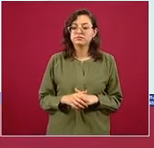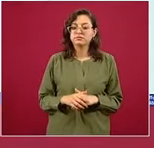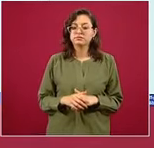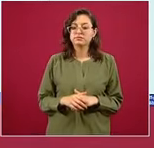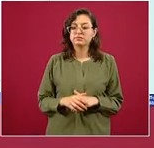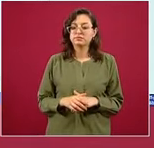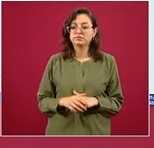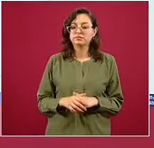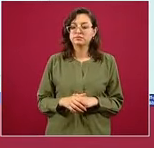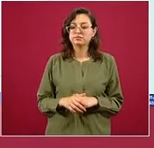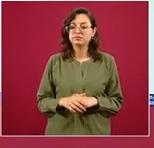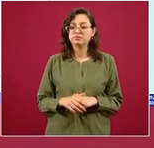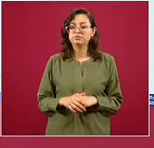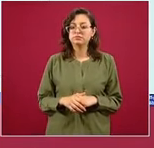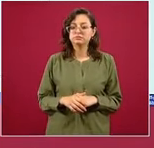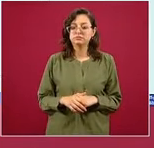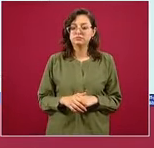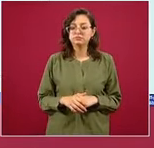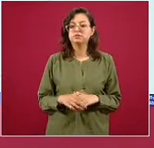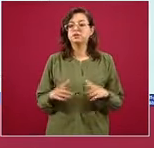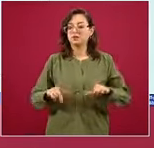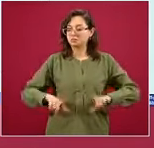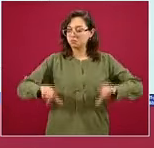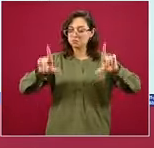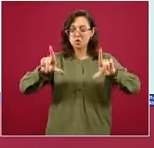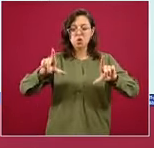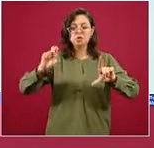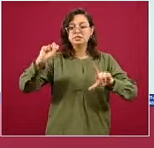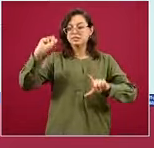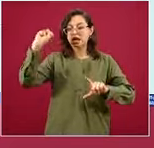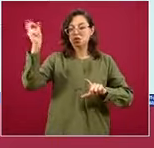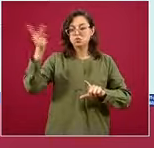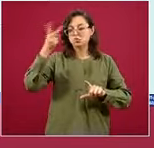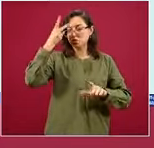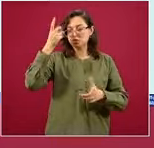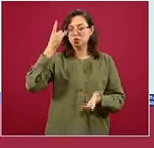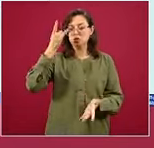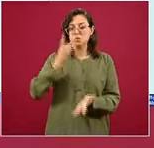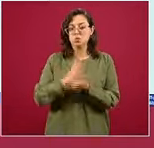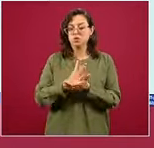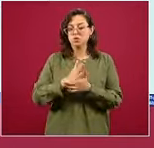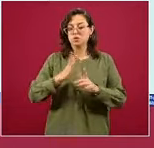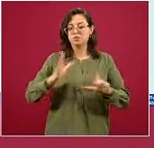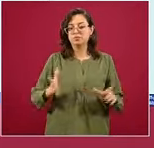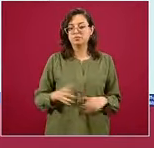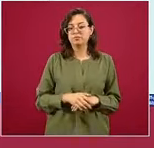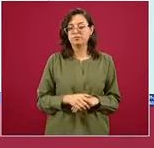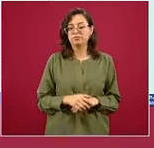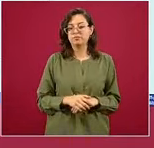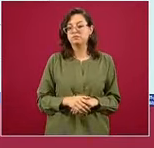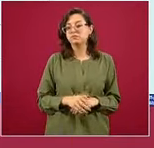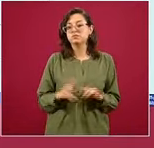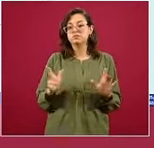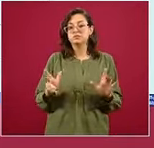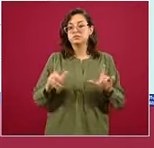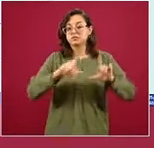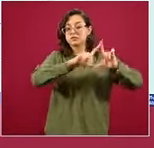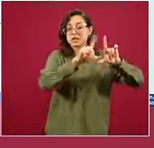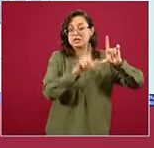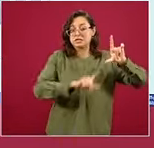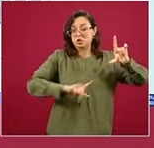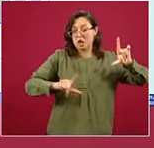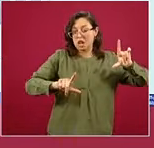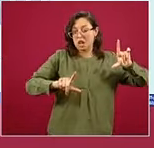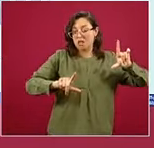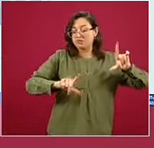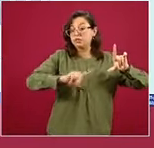Las gráficas ahora son específicas de San Luis Potosí. Si no le seleccionan, es el nacional. Si